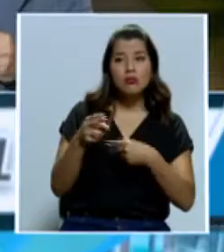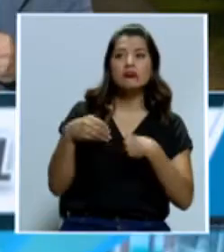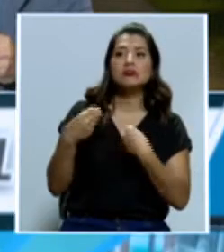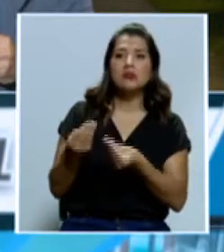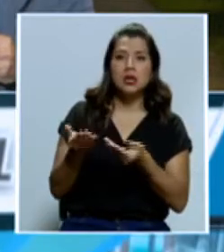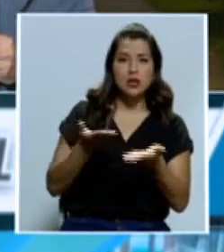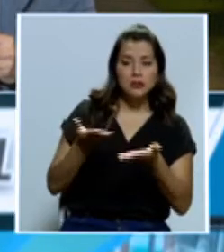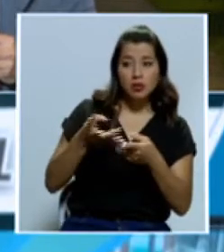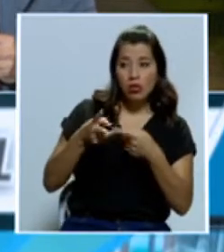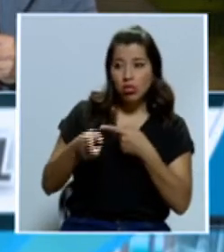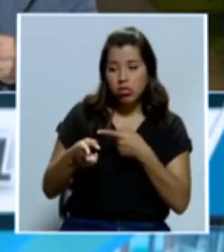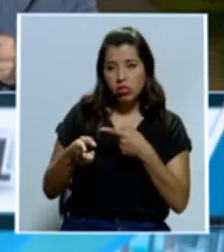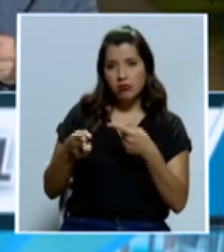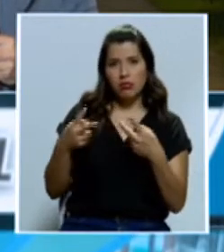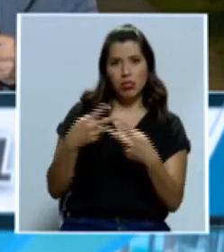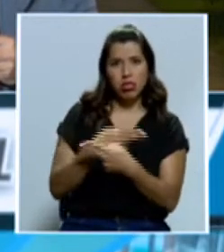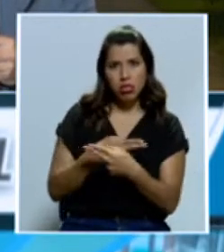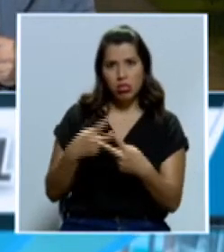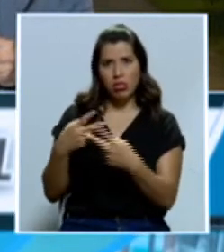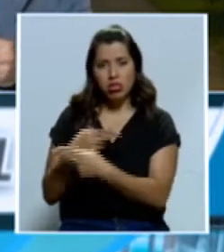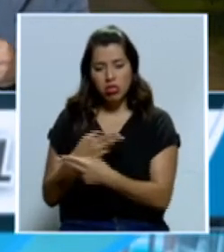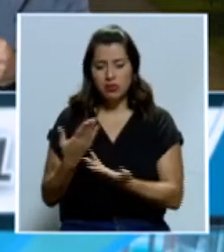amplía. Adelante, Andrés, buenas noches.